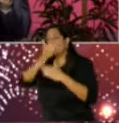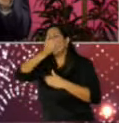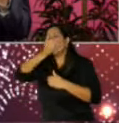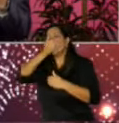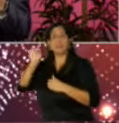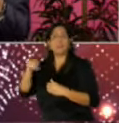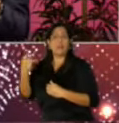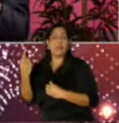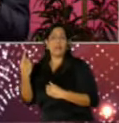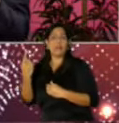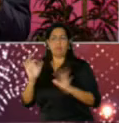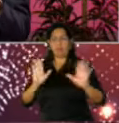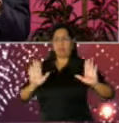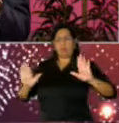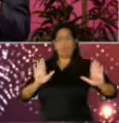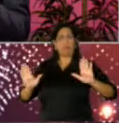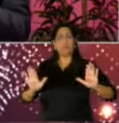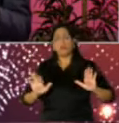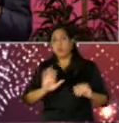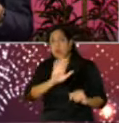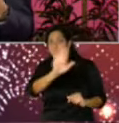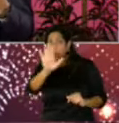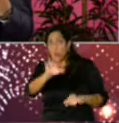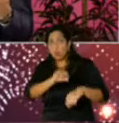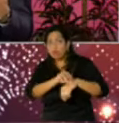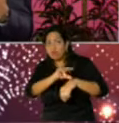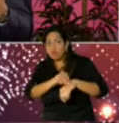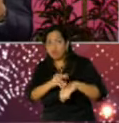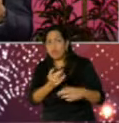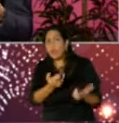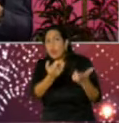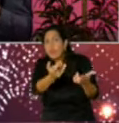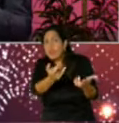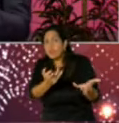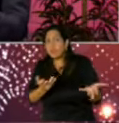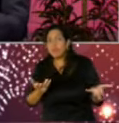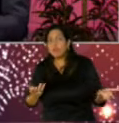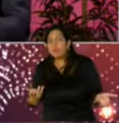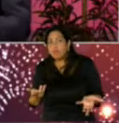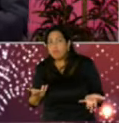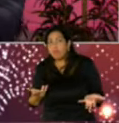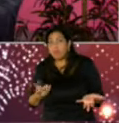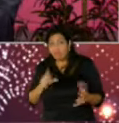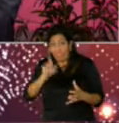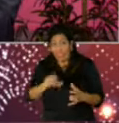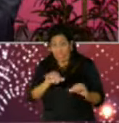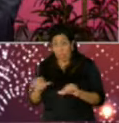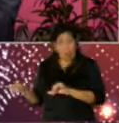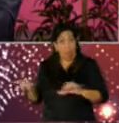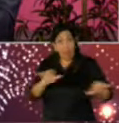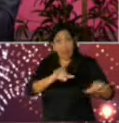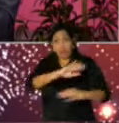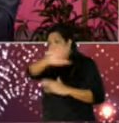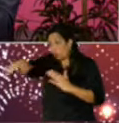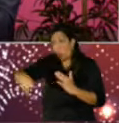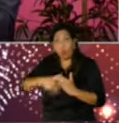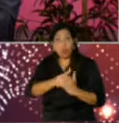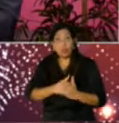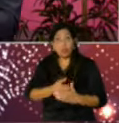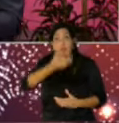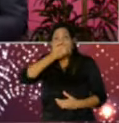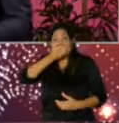es la recomendación que se hace, verdad, por parte de los expertos aquí presentes? ¿Se le debe dar el mismo equipo también a personal, por ejemplo,